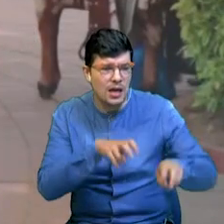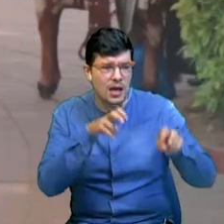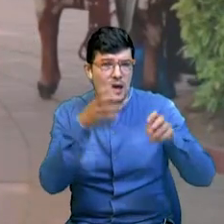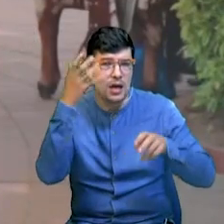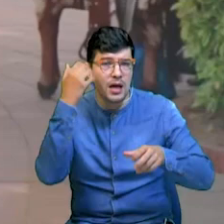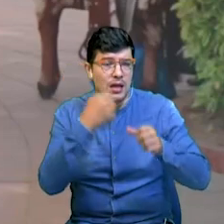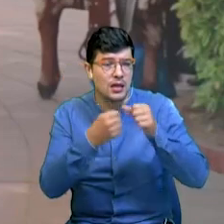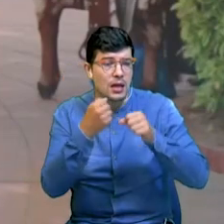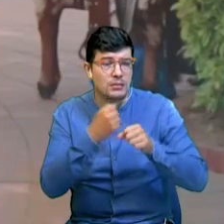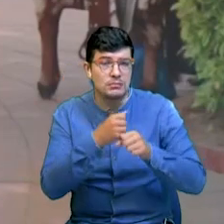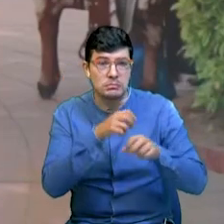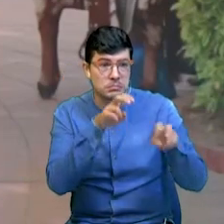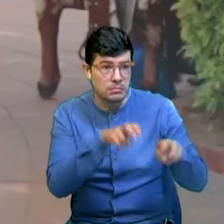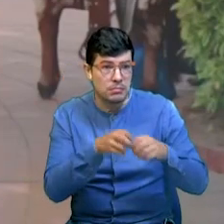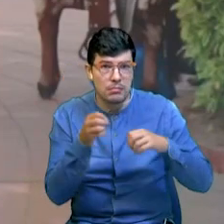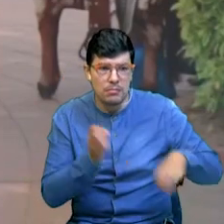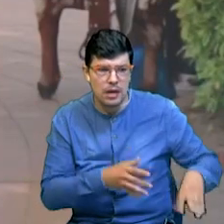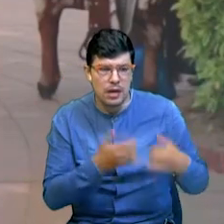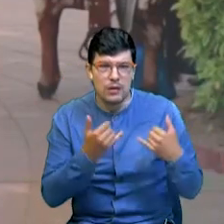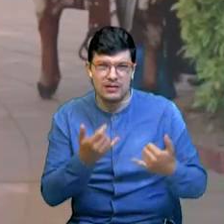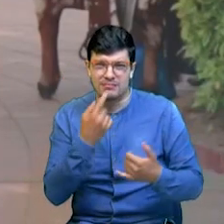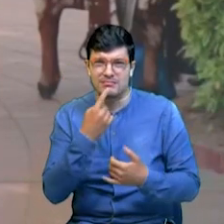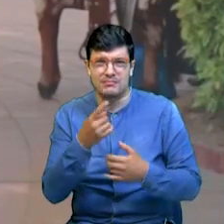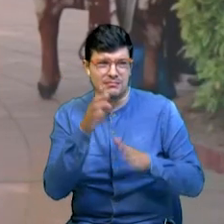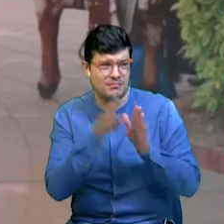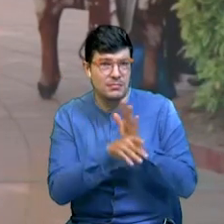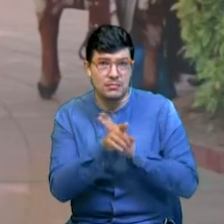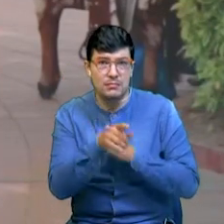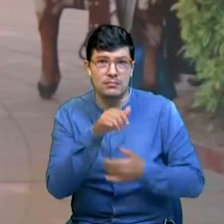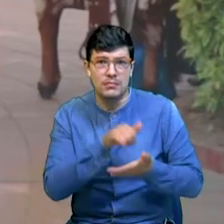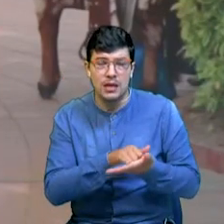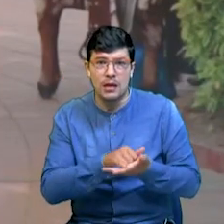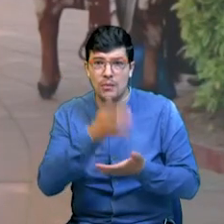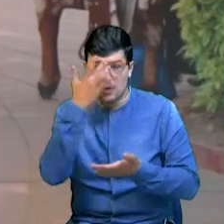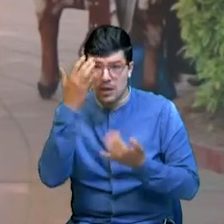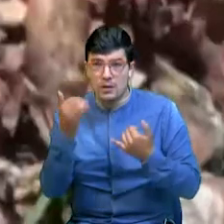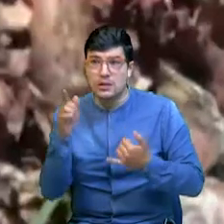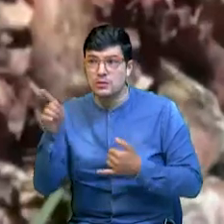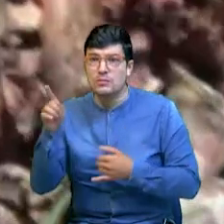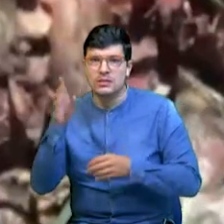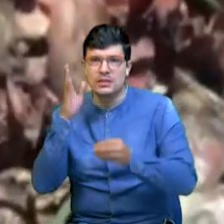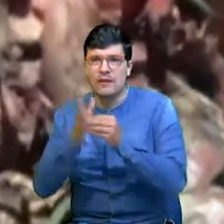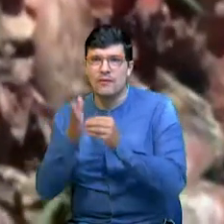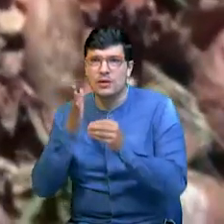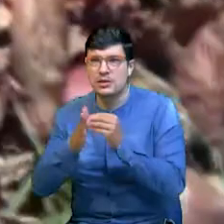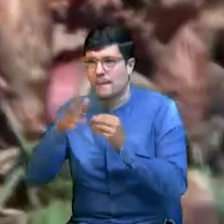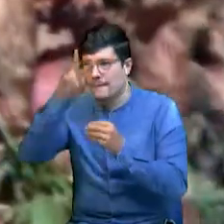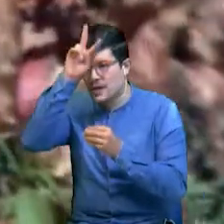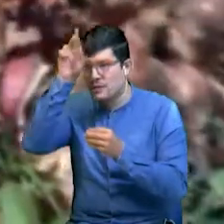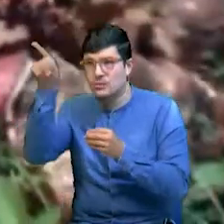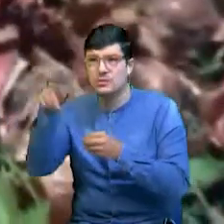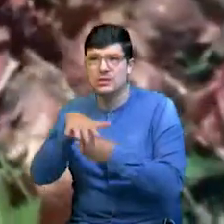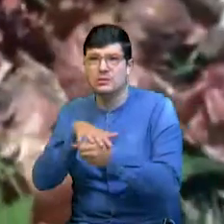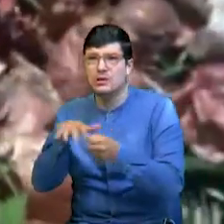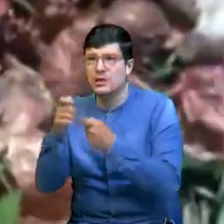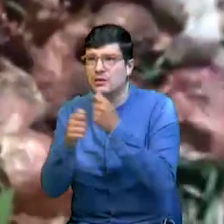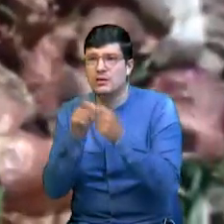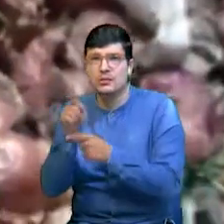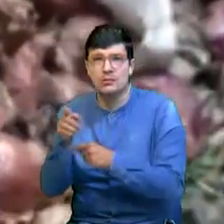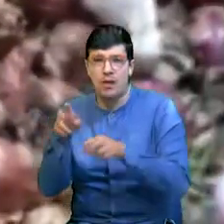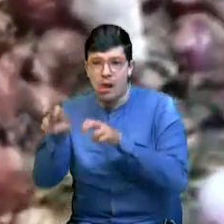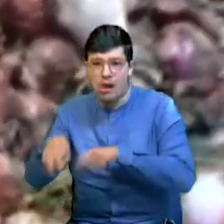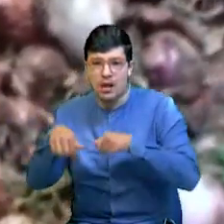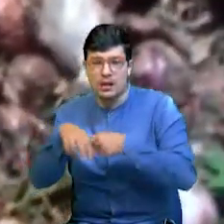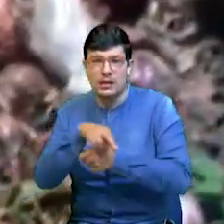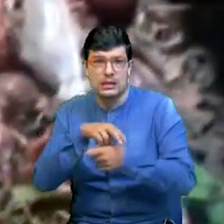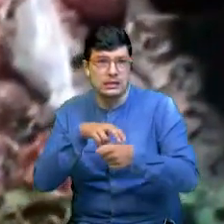los bajos costos e indican que la cebolla peruana ha acabado con el comercio. La situación económica de los cultivadores de cebolla de la